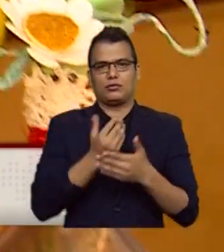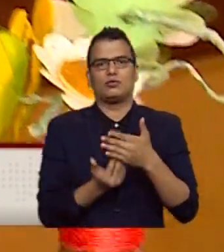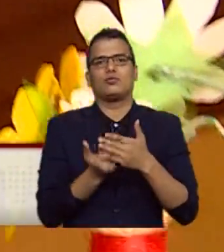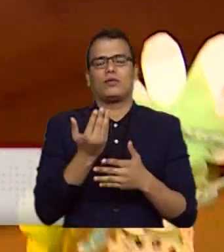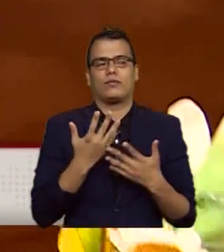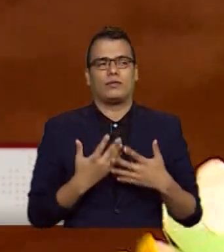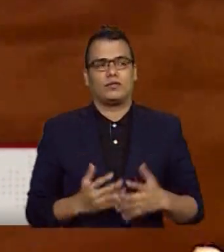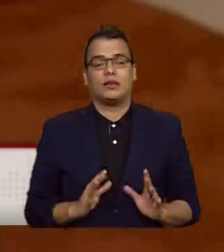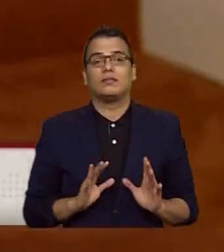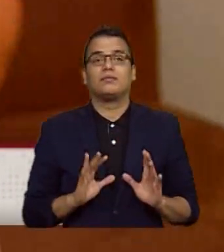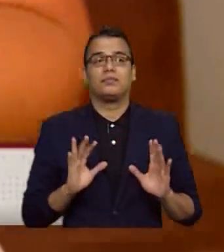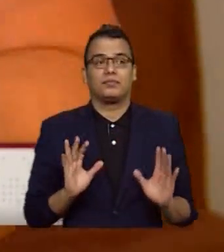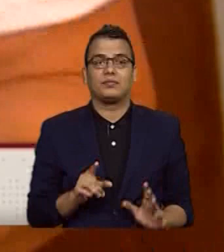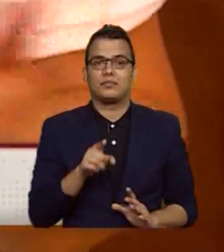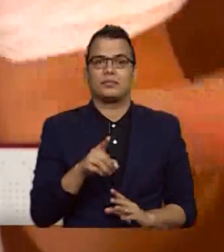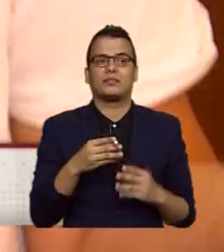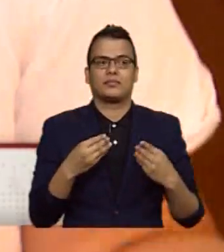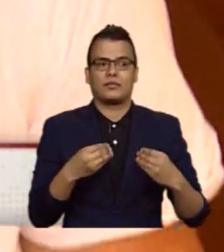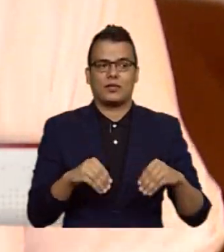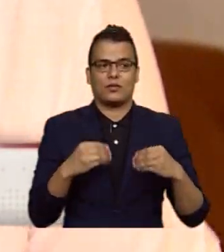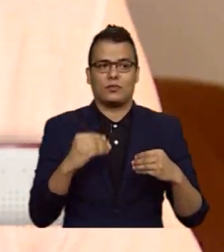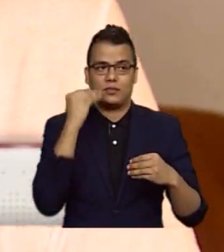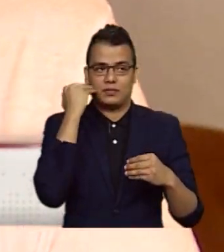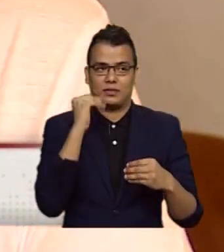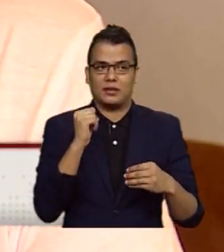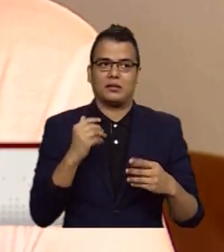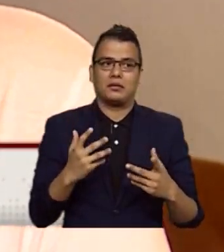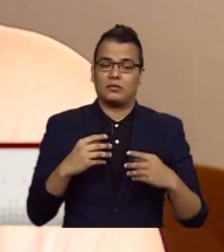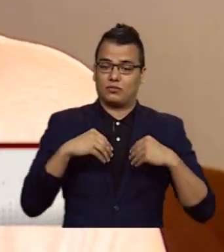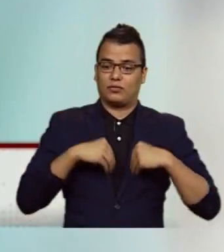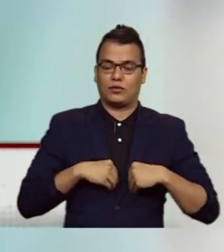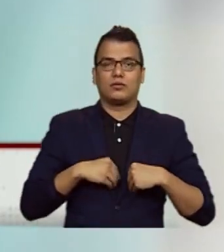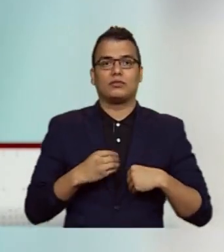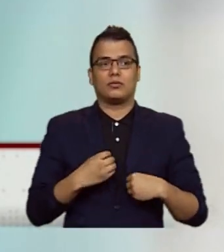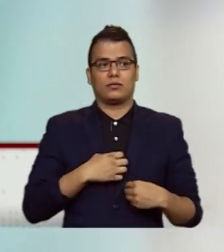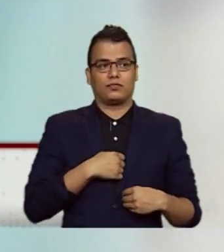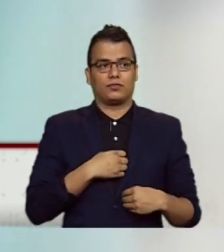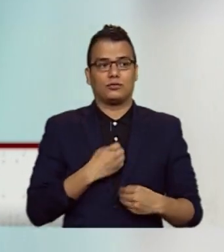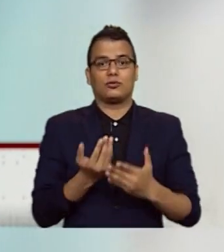Sí, en el corazón del Valle encontramos a una mujer que recibió un corazón de un donante.